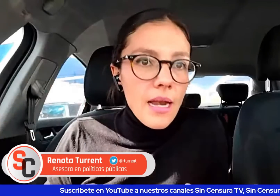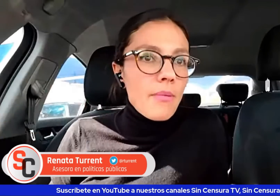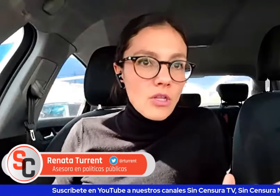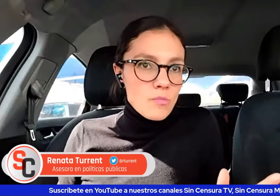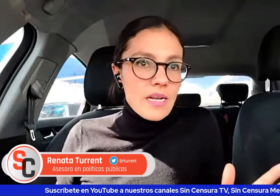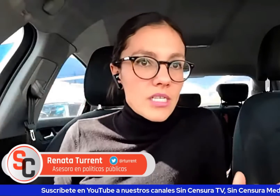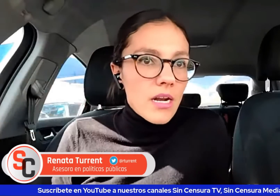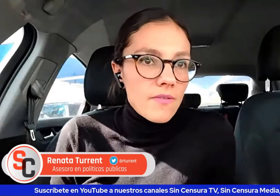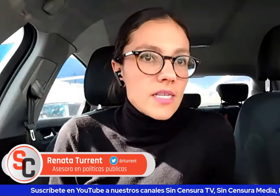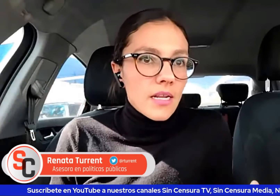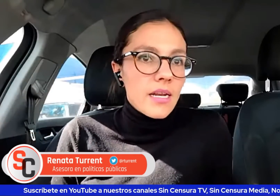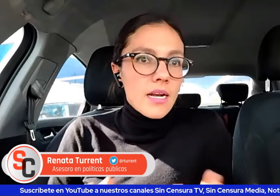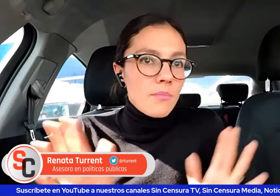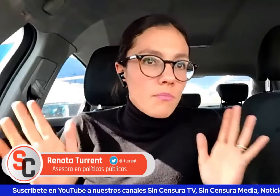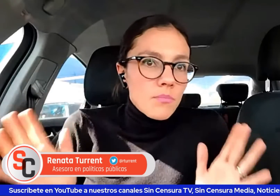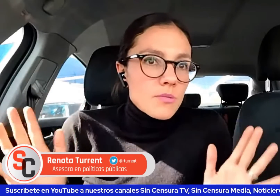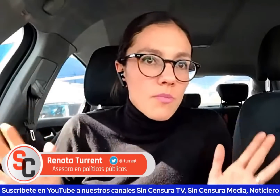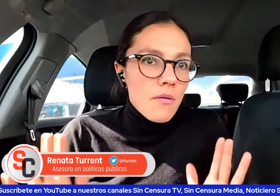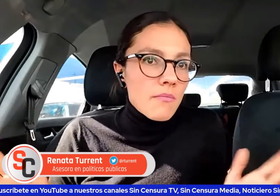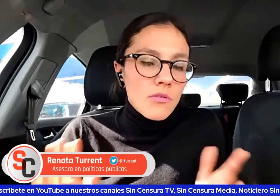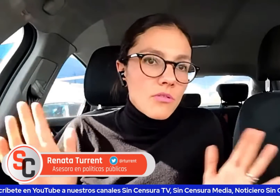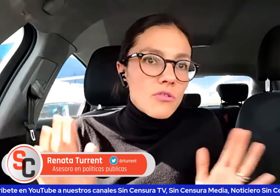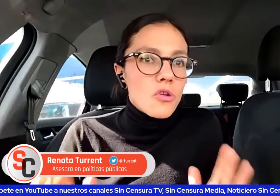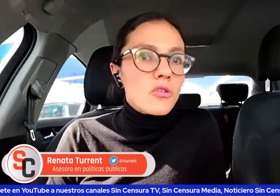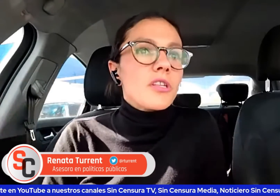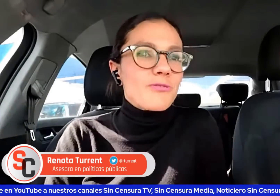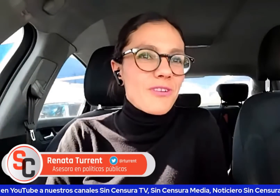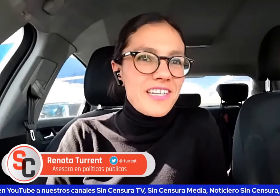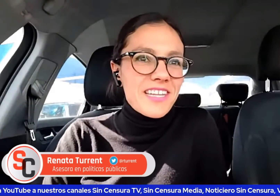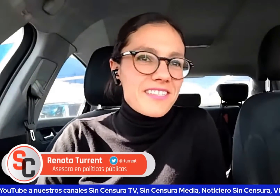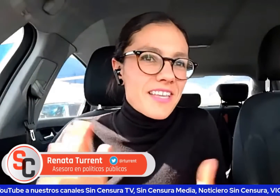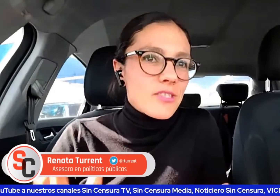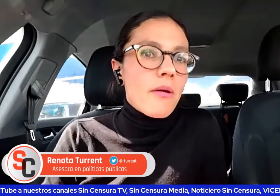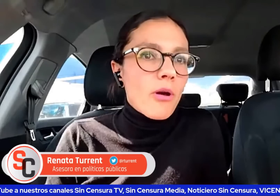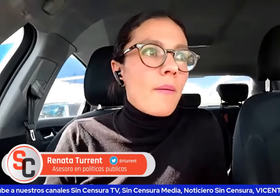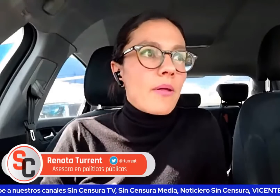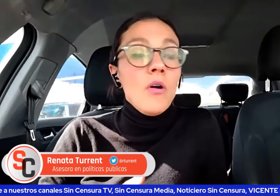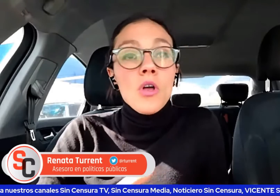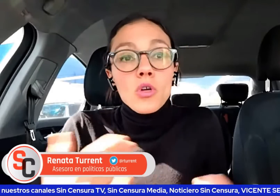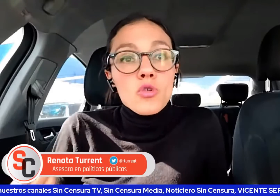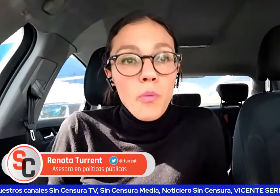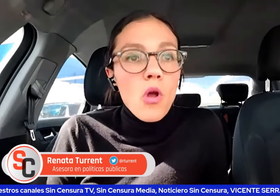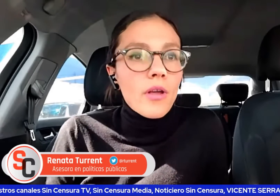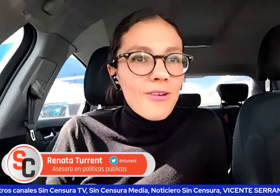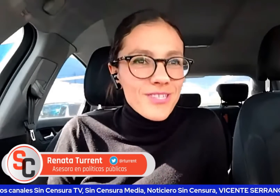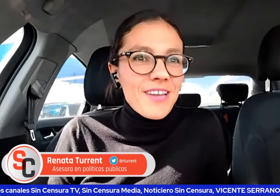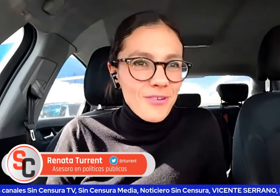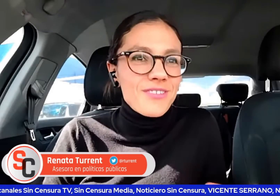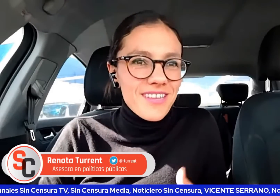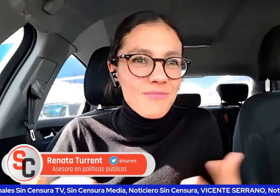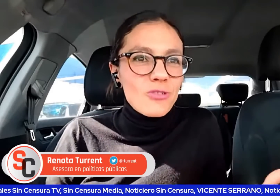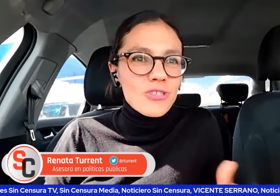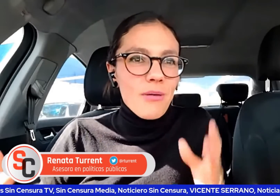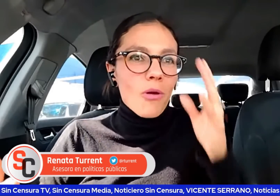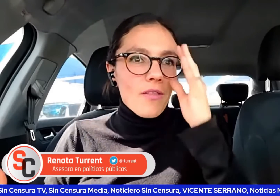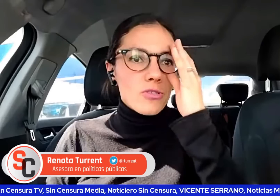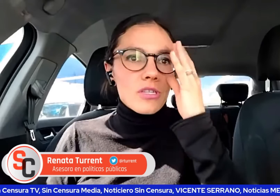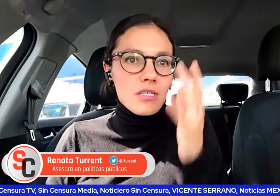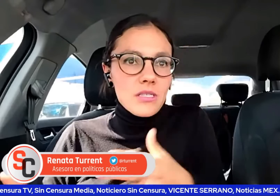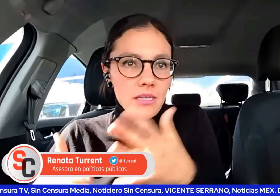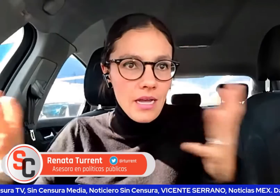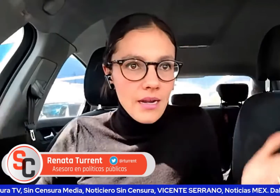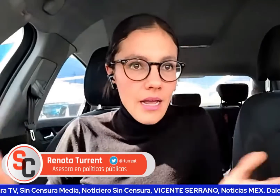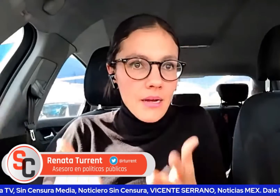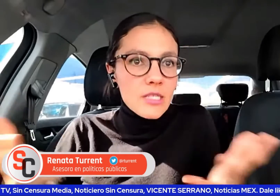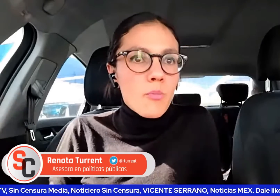de que hay elementos para echar al fiscal general, pues yo no soy constitucionalista, ni siquiera soy abogada, pero supongo que los hay, ¿no? Muchos